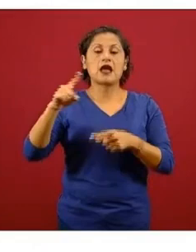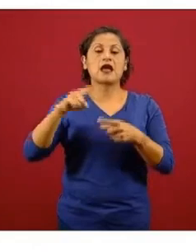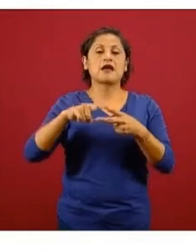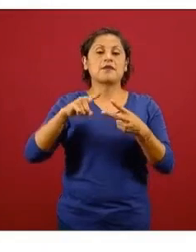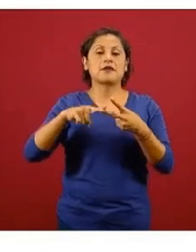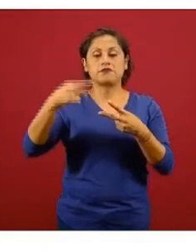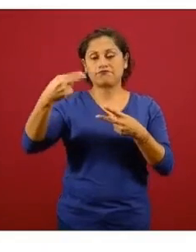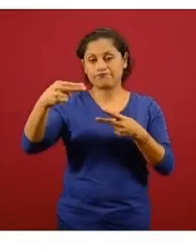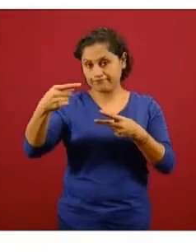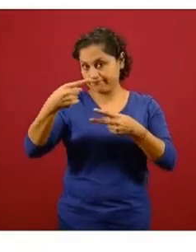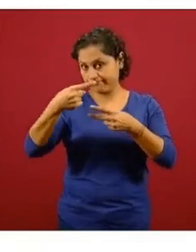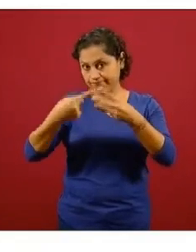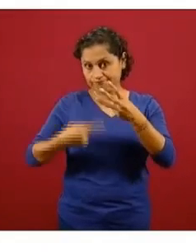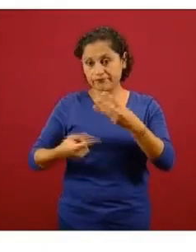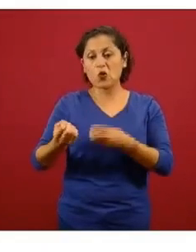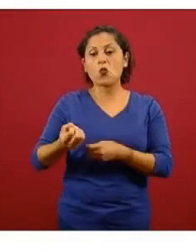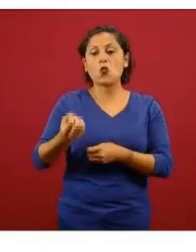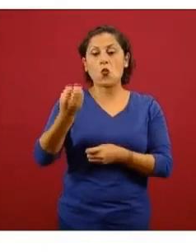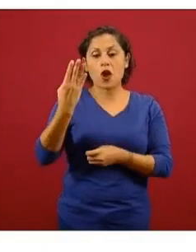dependencia, el monto